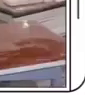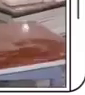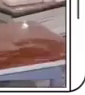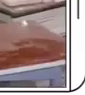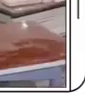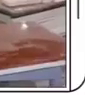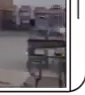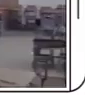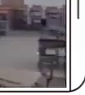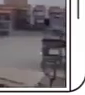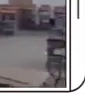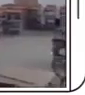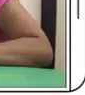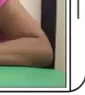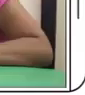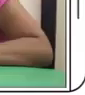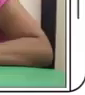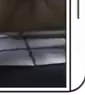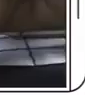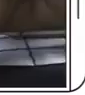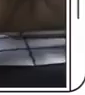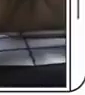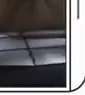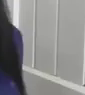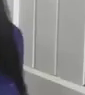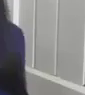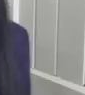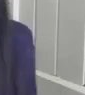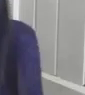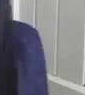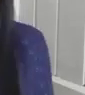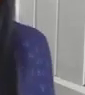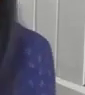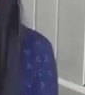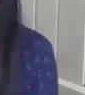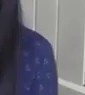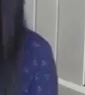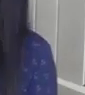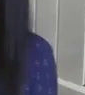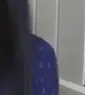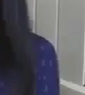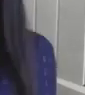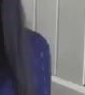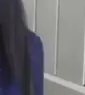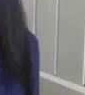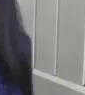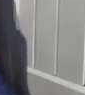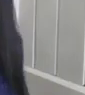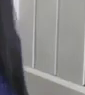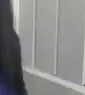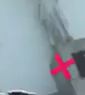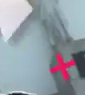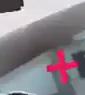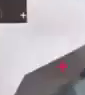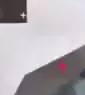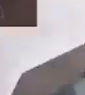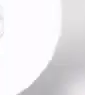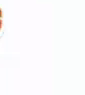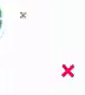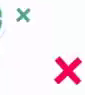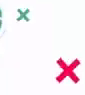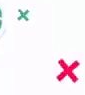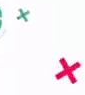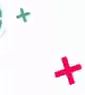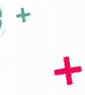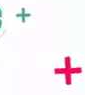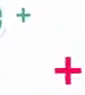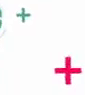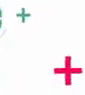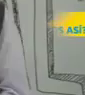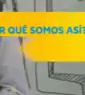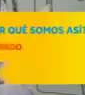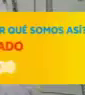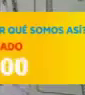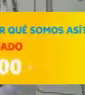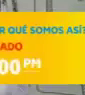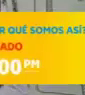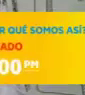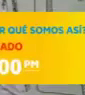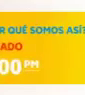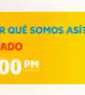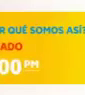en la sociedad? En el próximo capítulo hablaremos sobre el sistema penitenciario y lo descubriremos. ¿Por qué somos